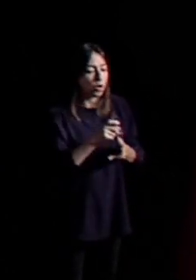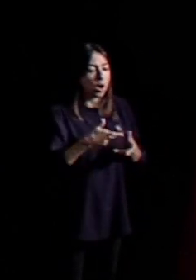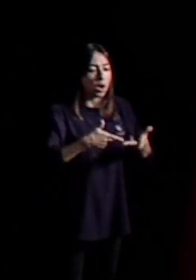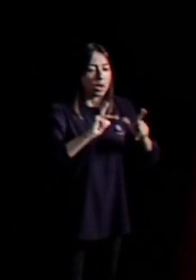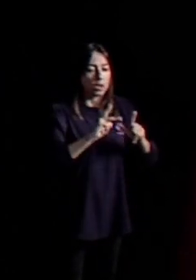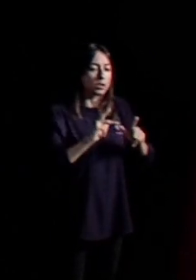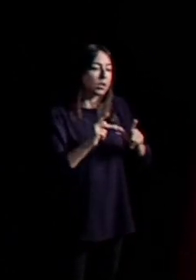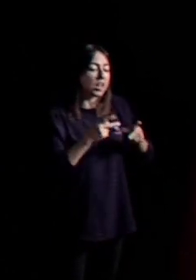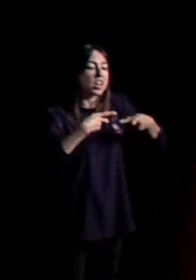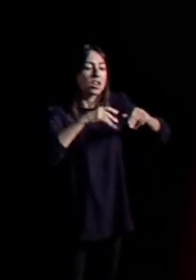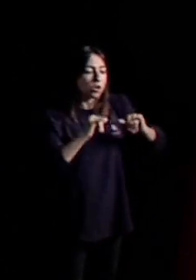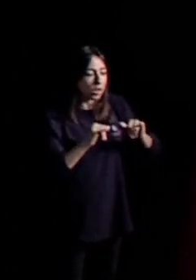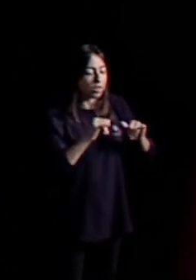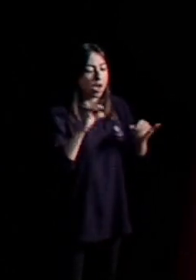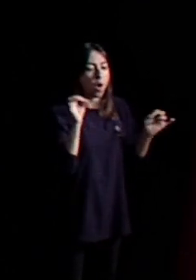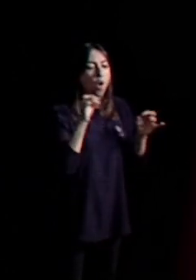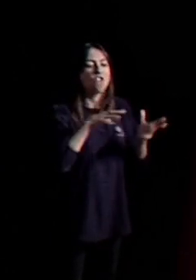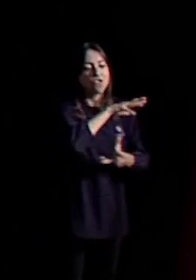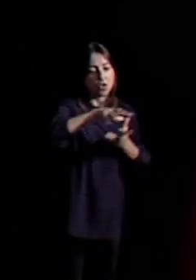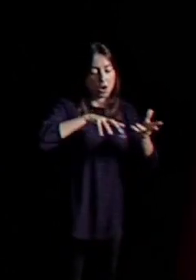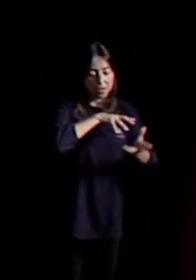la violencia, ¿no?